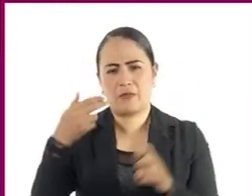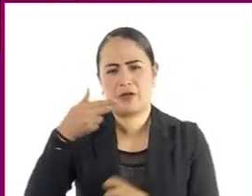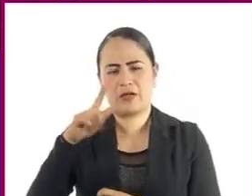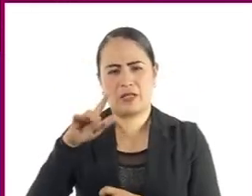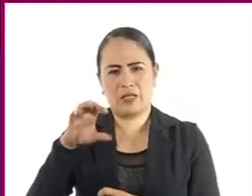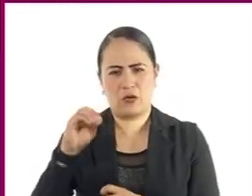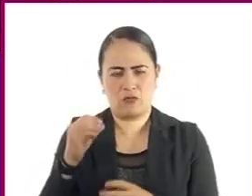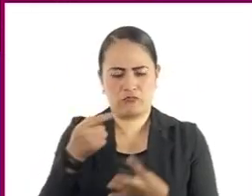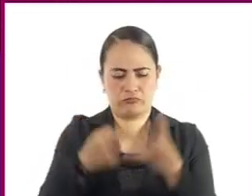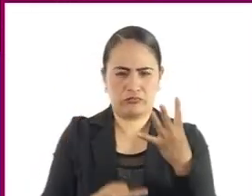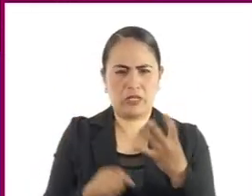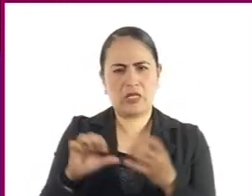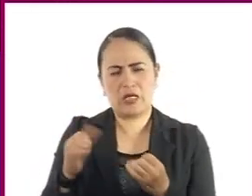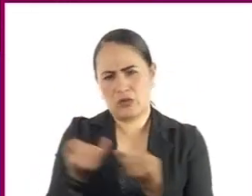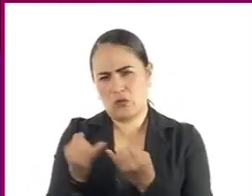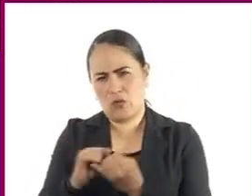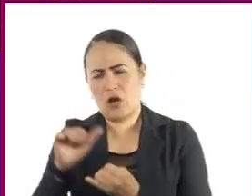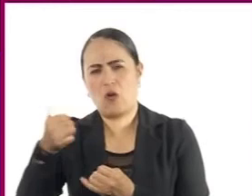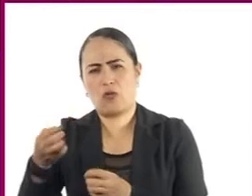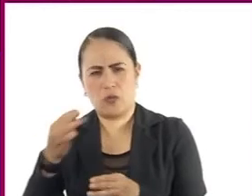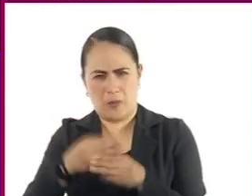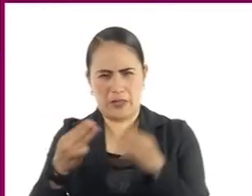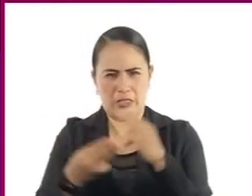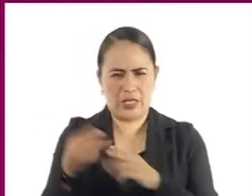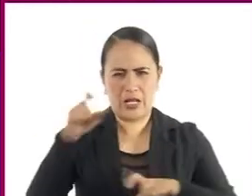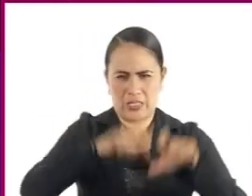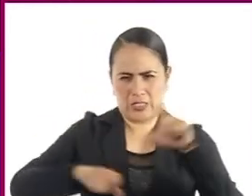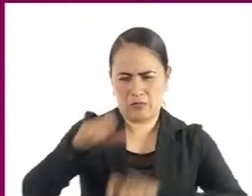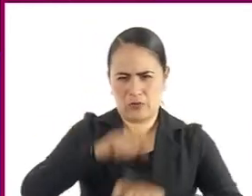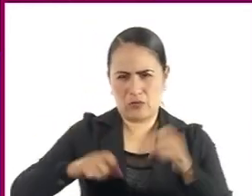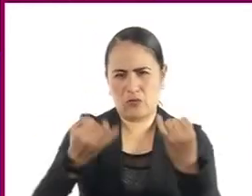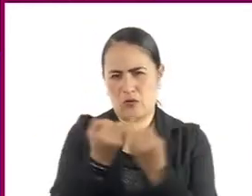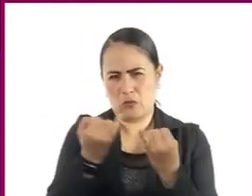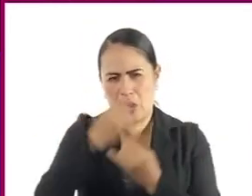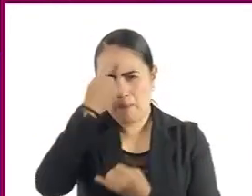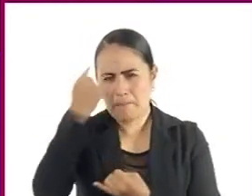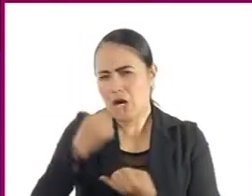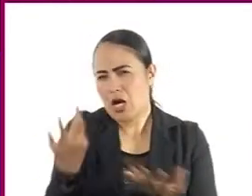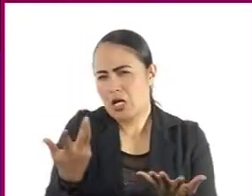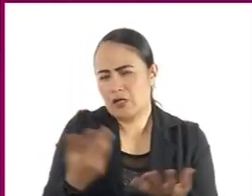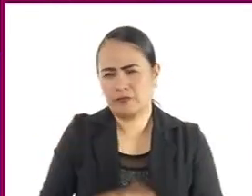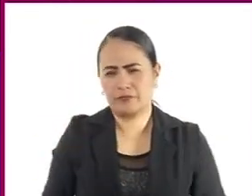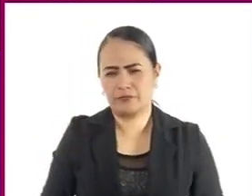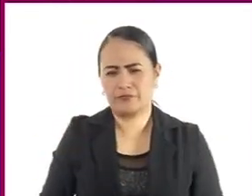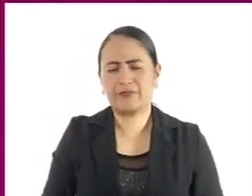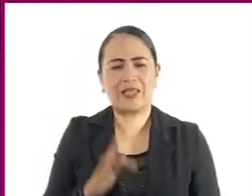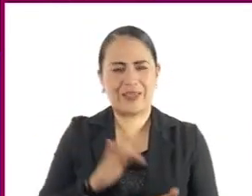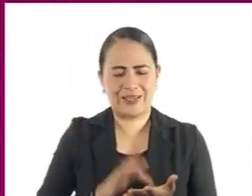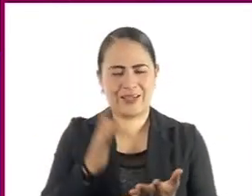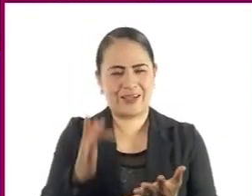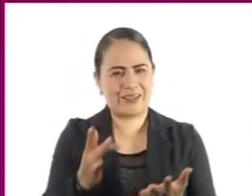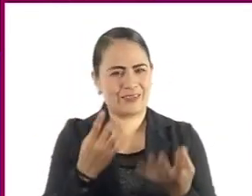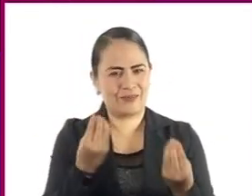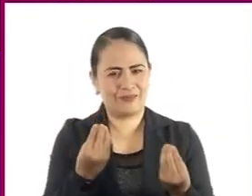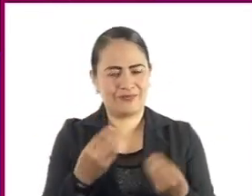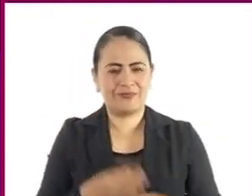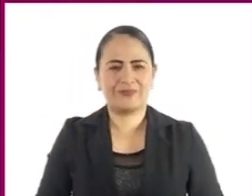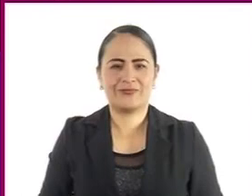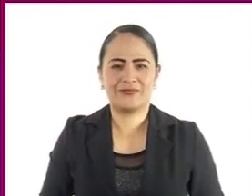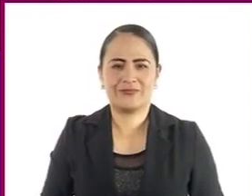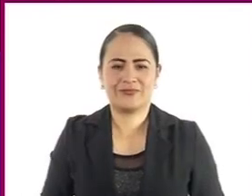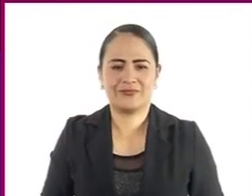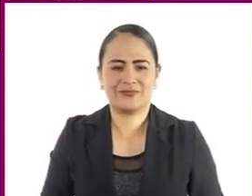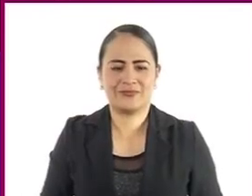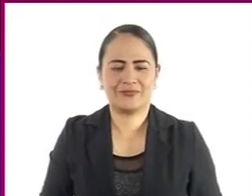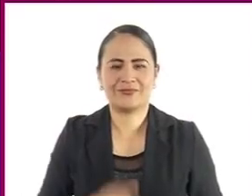mencionas, al helio y otros componentes, así como su utilidad. Ok, me parece perfecto, maestra. Muchas gracias.